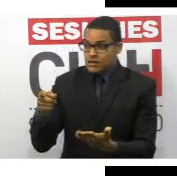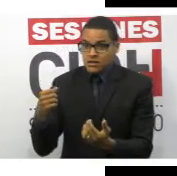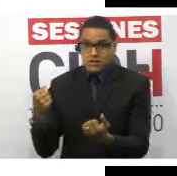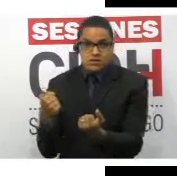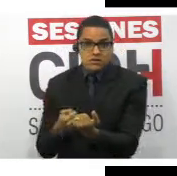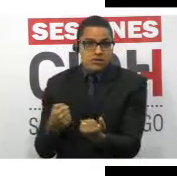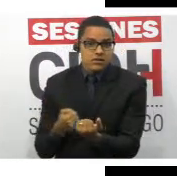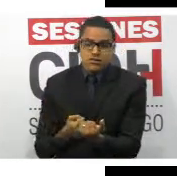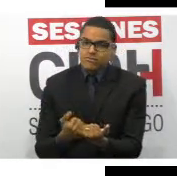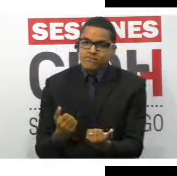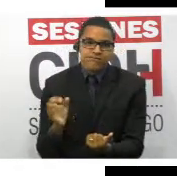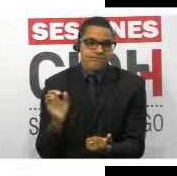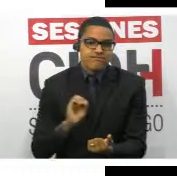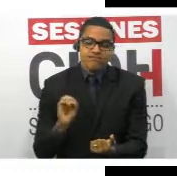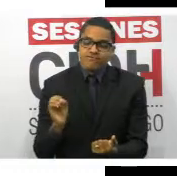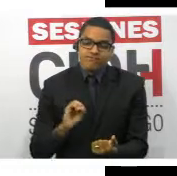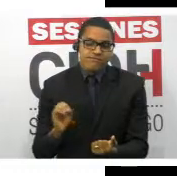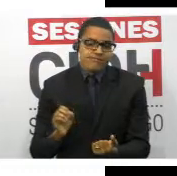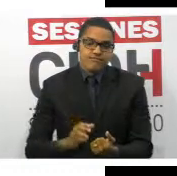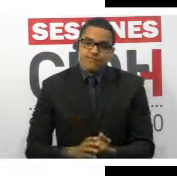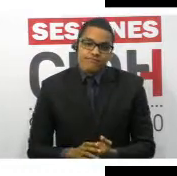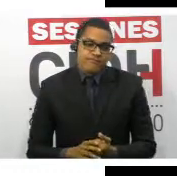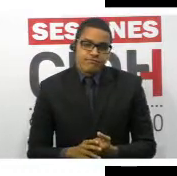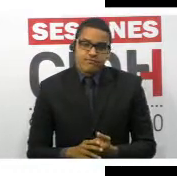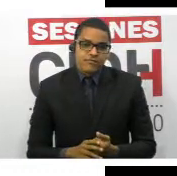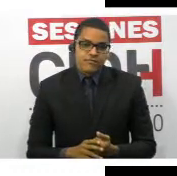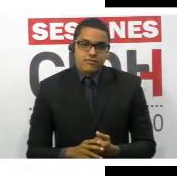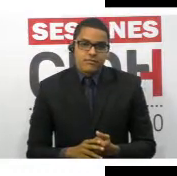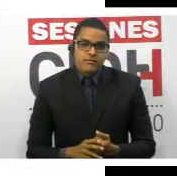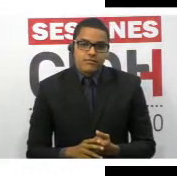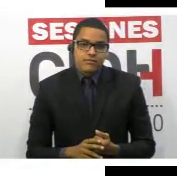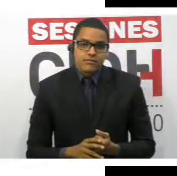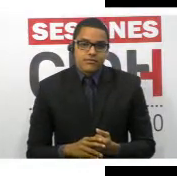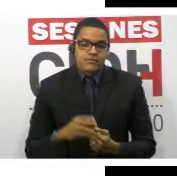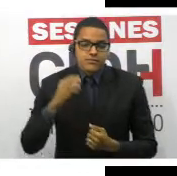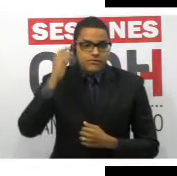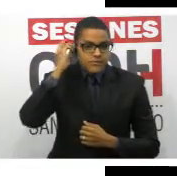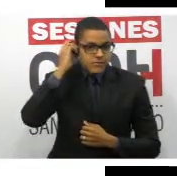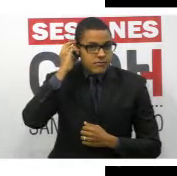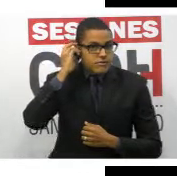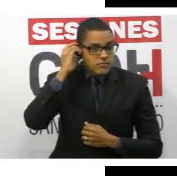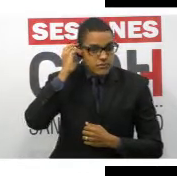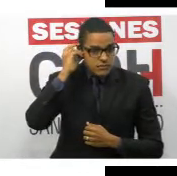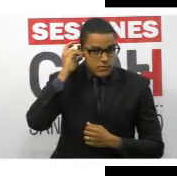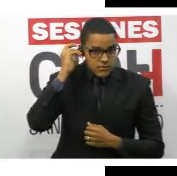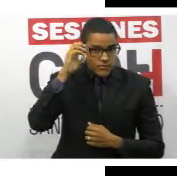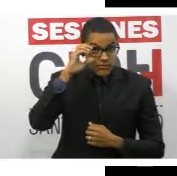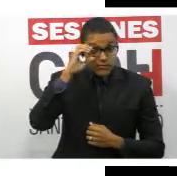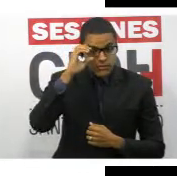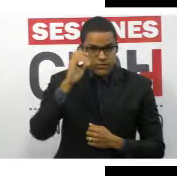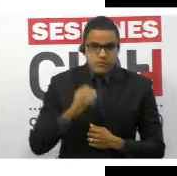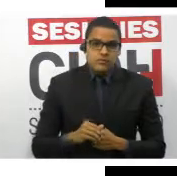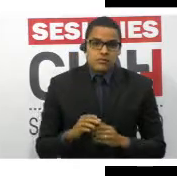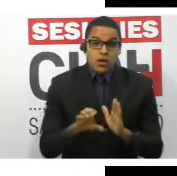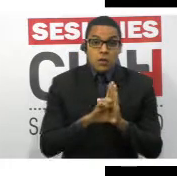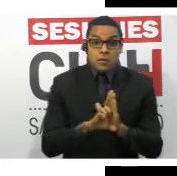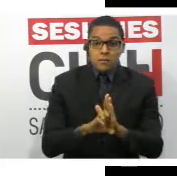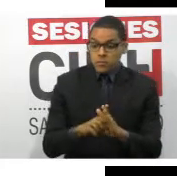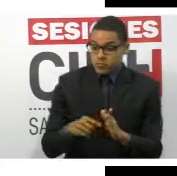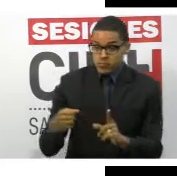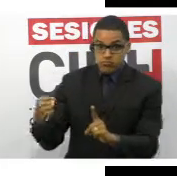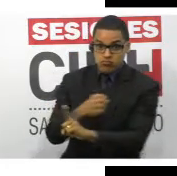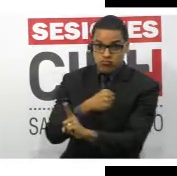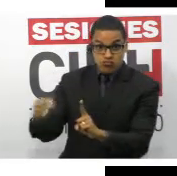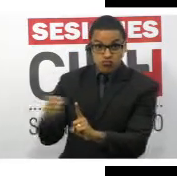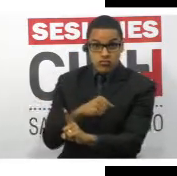no me voy a poder detener mucho aquí pero básicamente el plan de acción contra la violencia por ejemplo hacia las mujeres hacia las mujeres